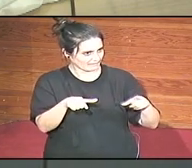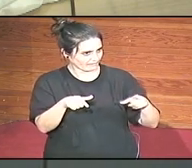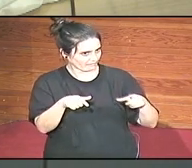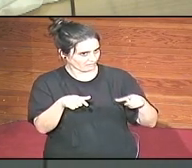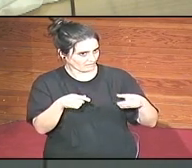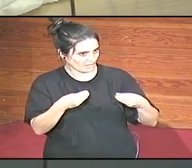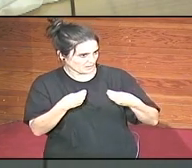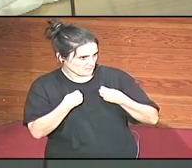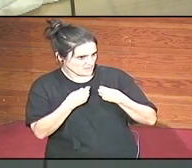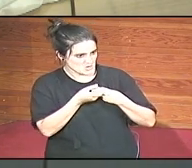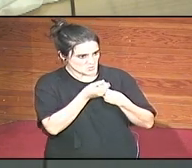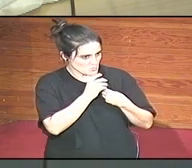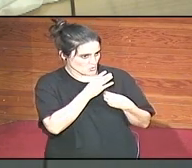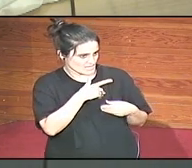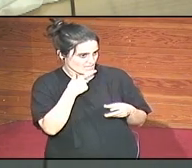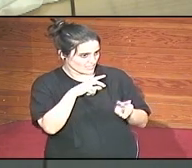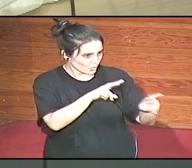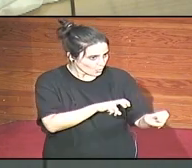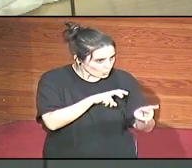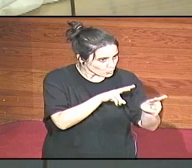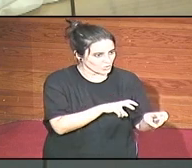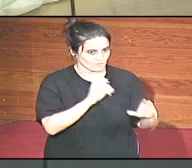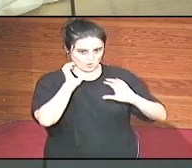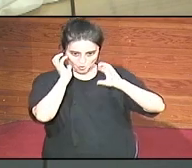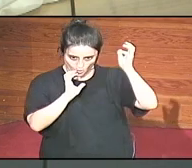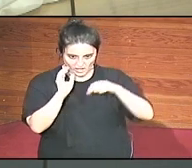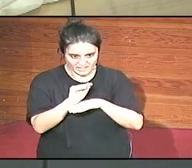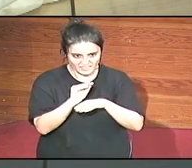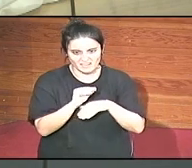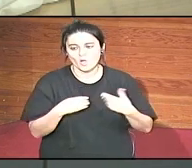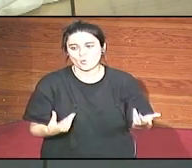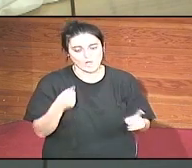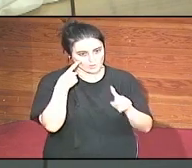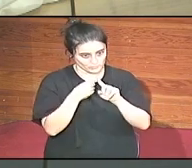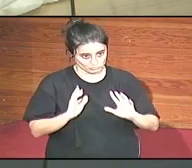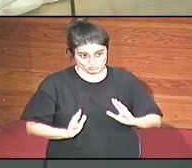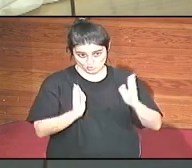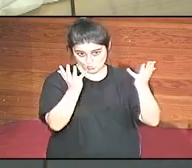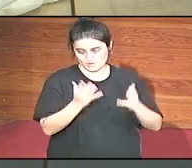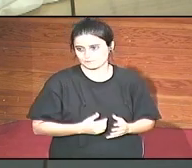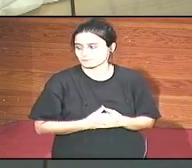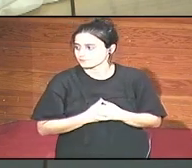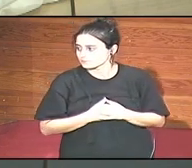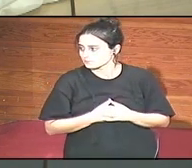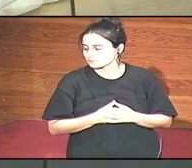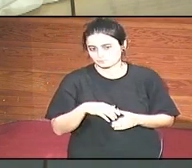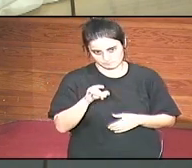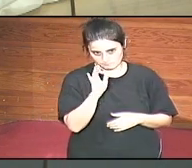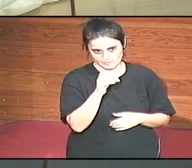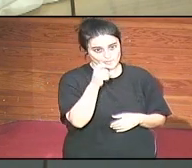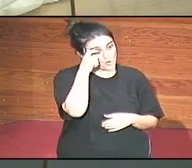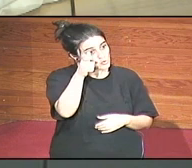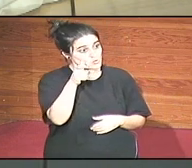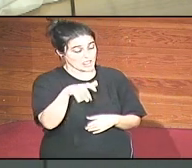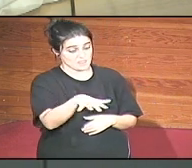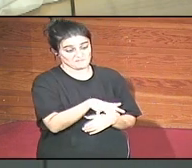cultivos de ganadería de agricultura hay para poder sobrevivir en las zonas rurales y que cambia mucho pero